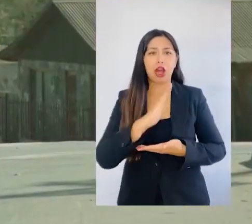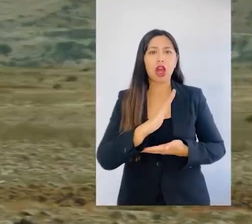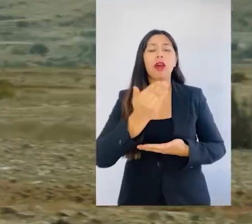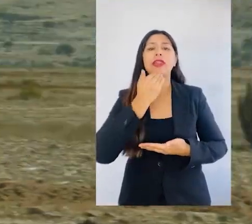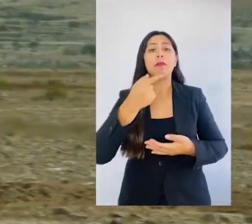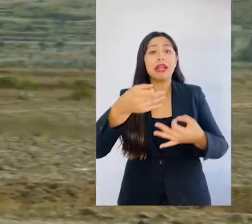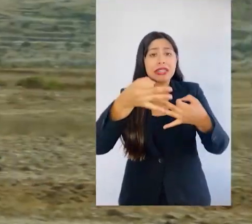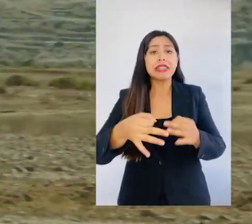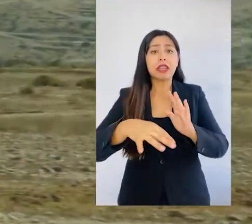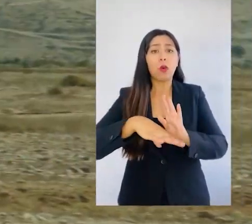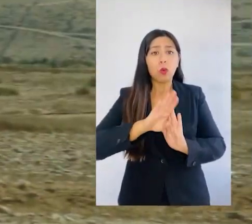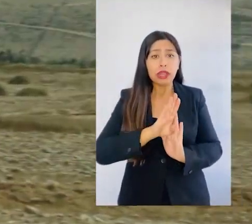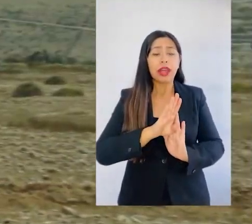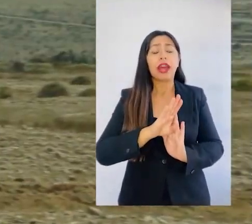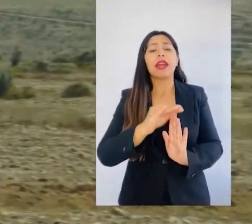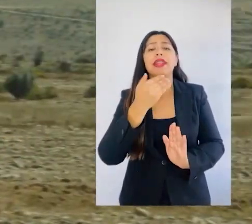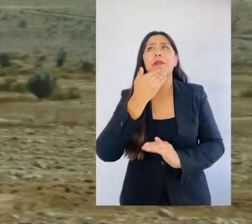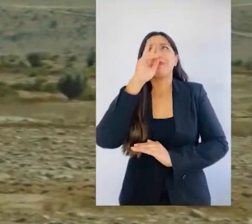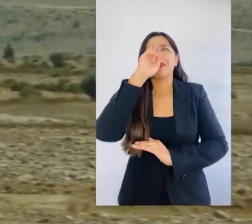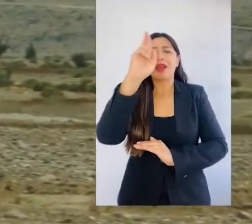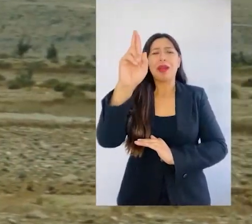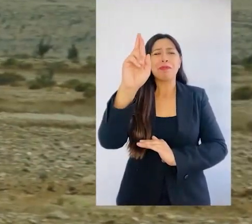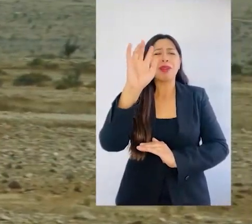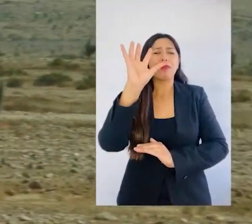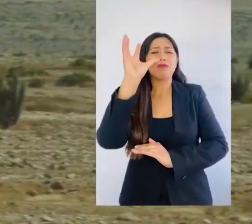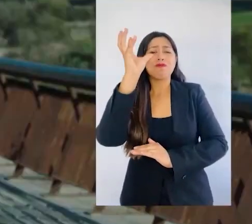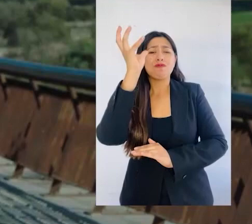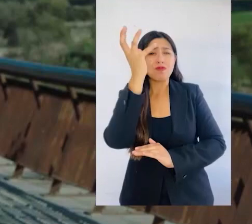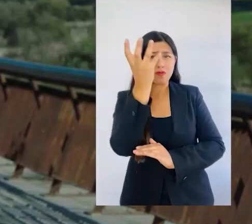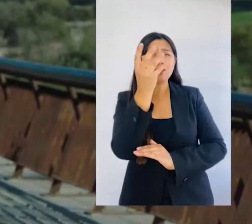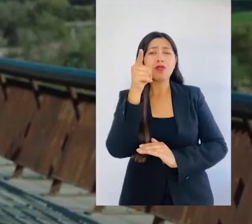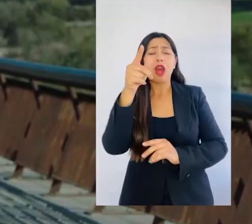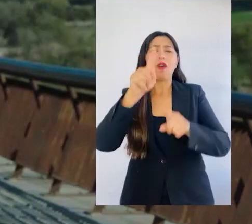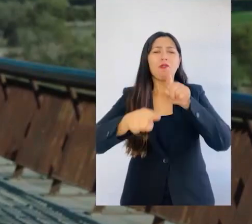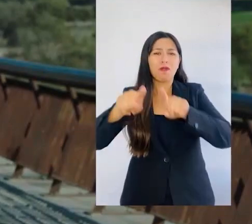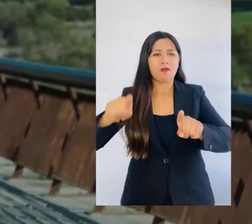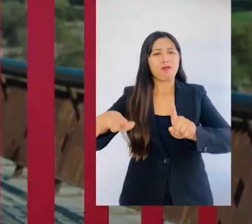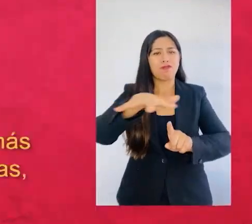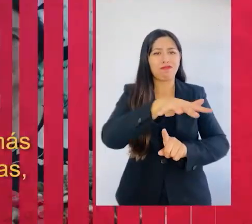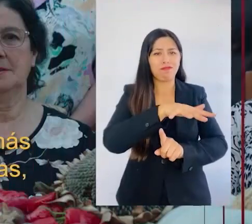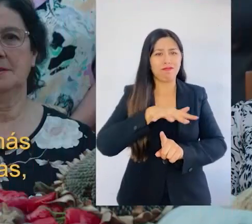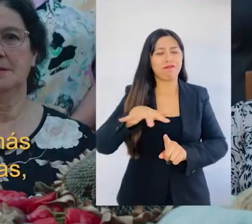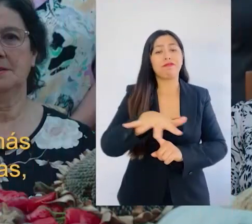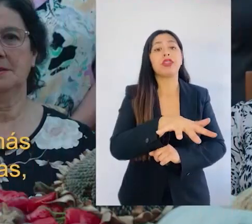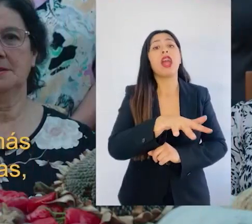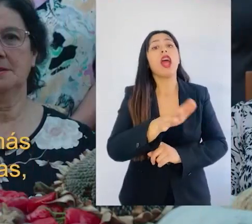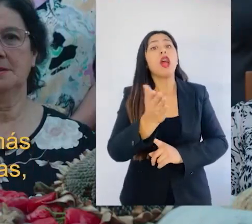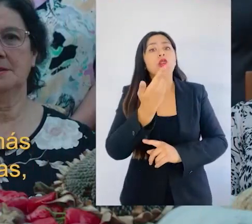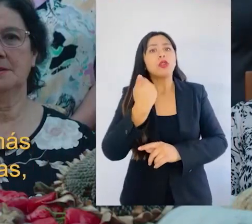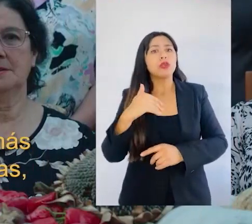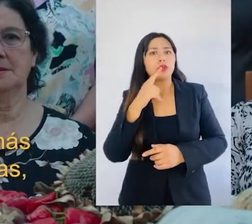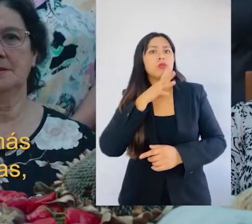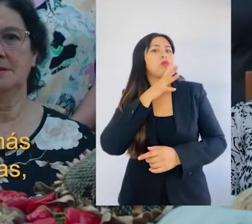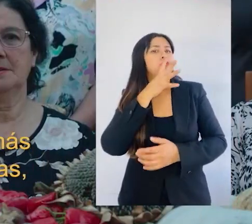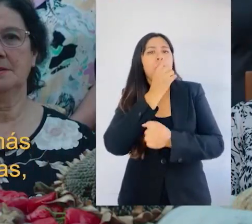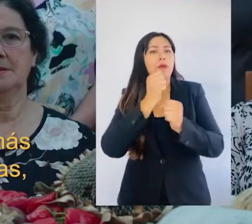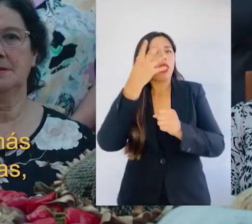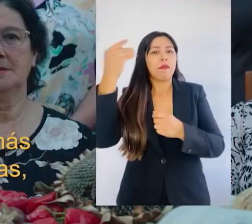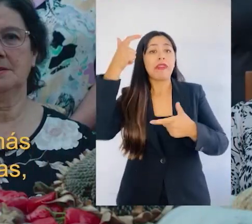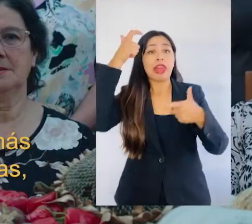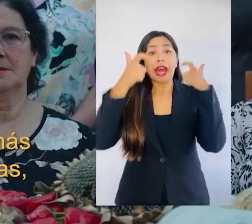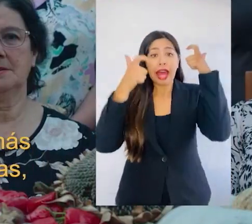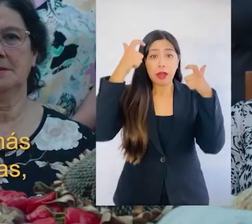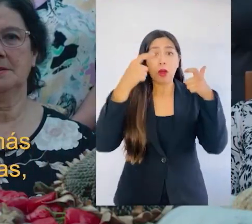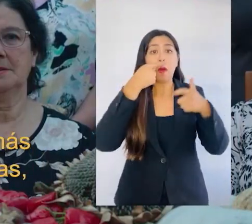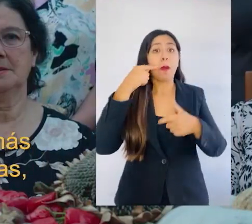mayor seguridad y respeto al medio ambiente y a su biodiversidad si no comprendemos que la tradición más importante